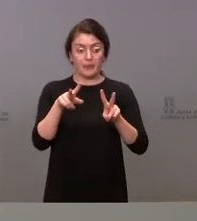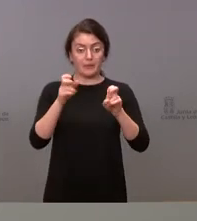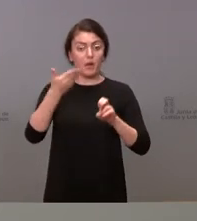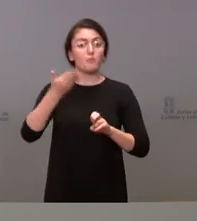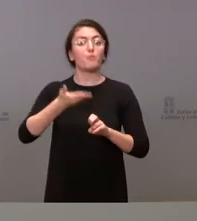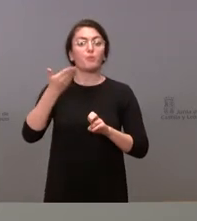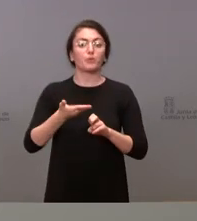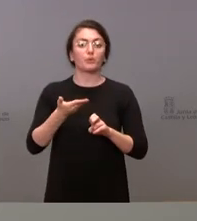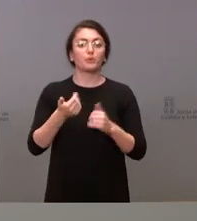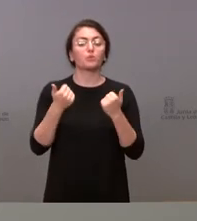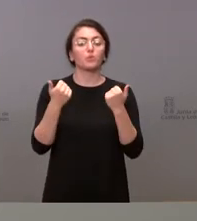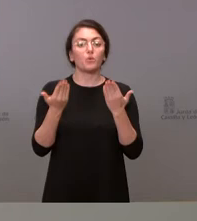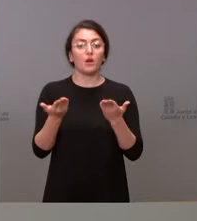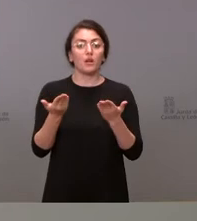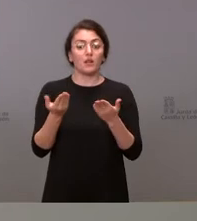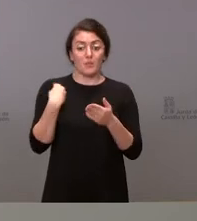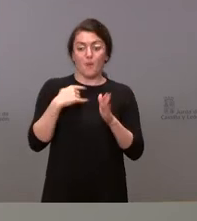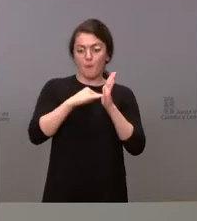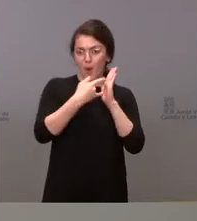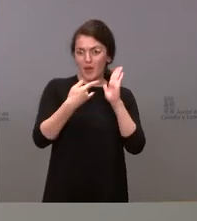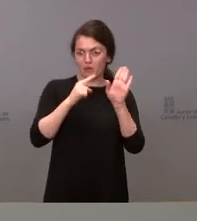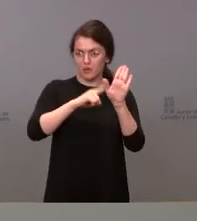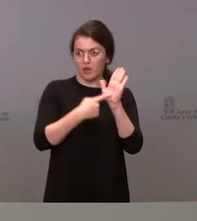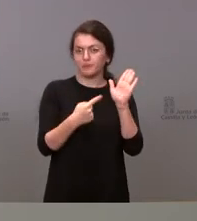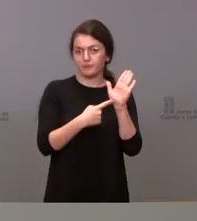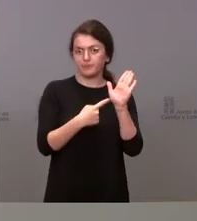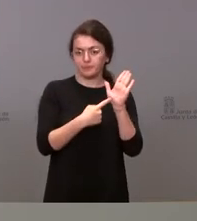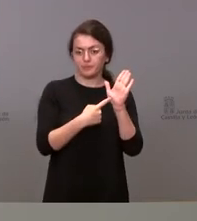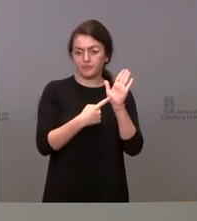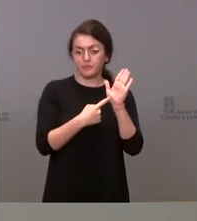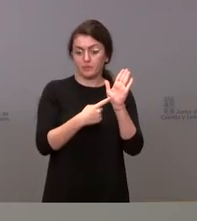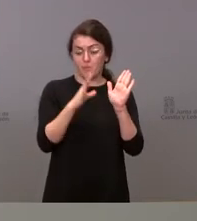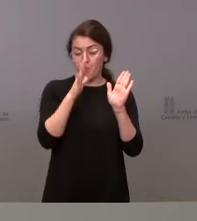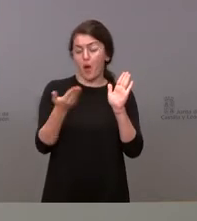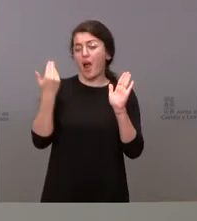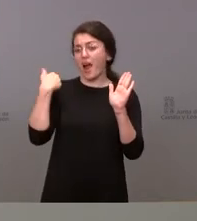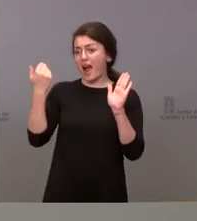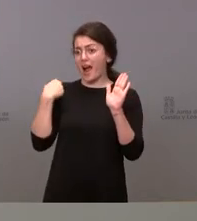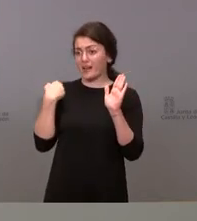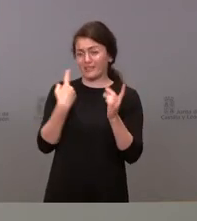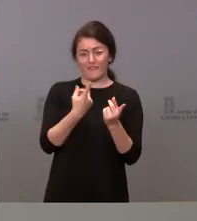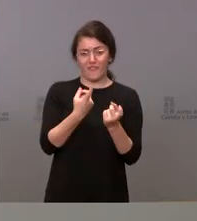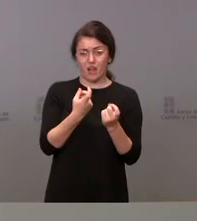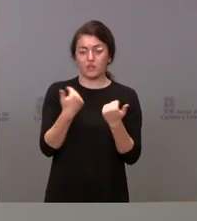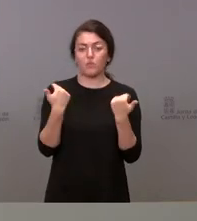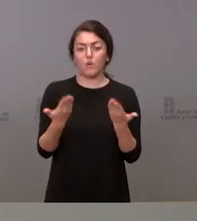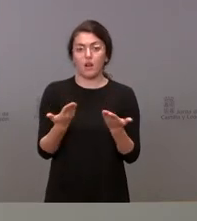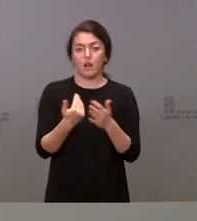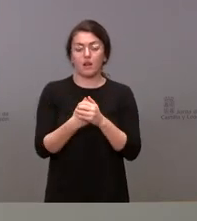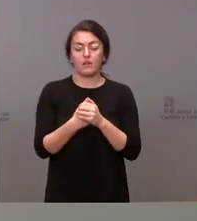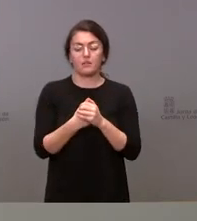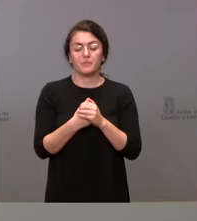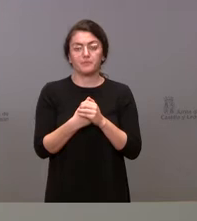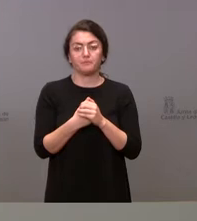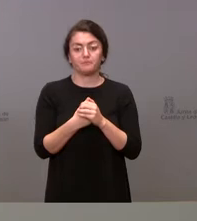importante y relevante del proyecto de ley, porque era también una carencia que existía en la ley del año 2015, hay que destacar